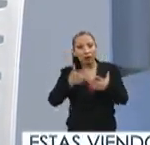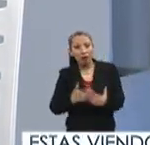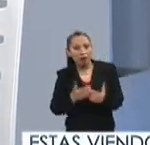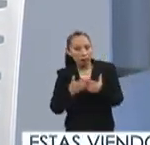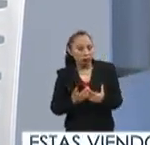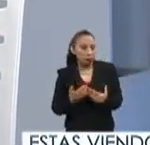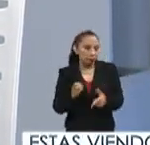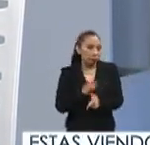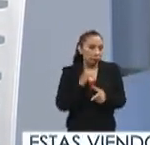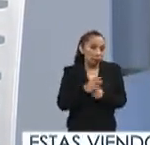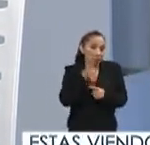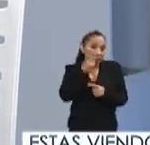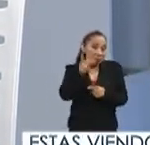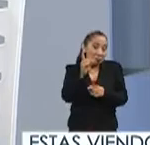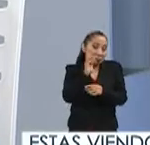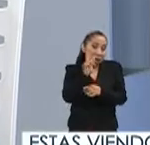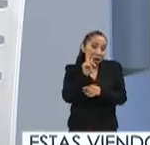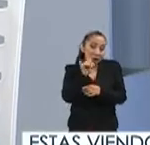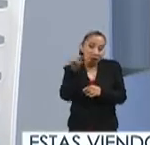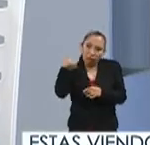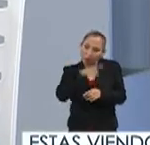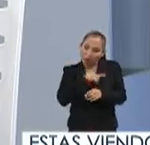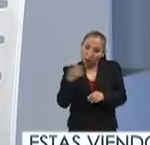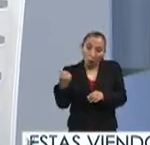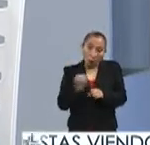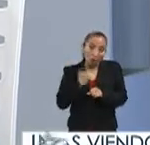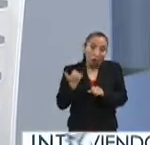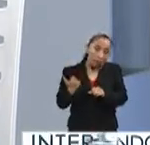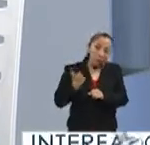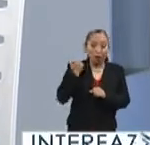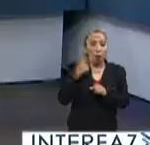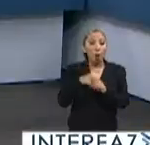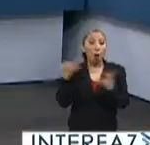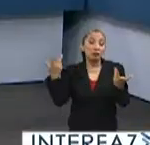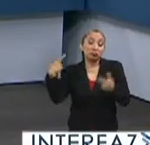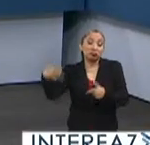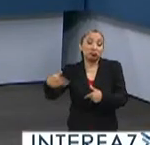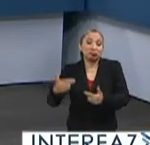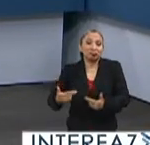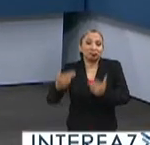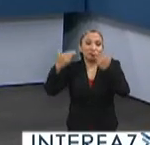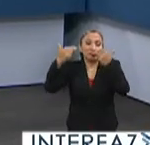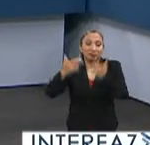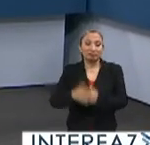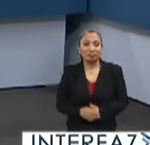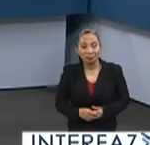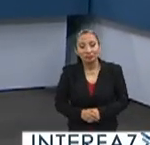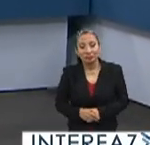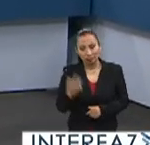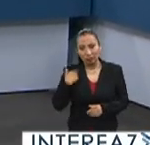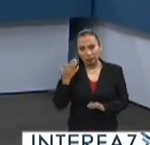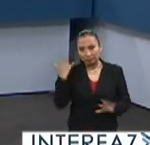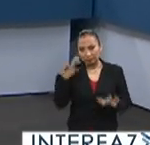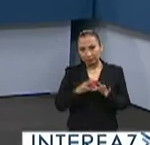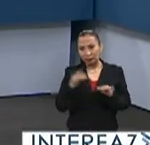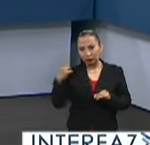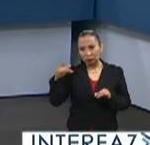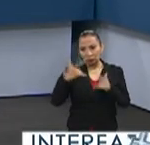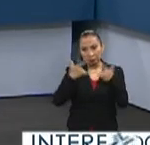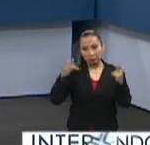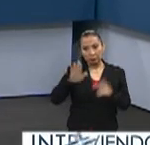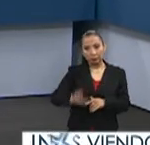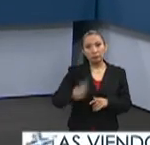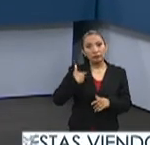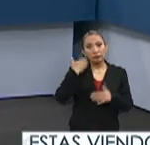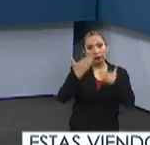tecnología. Entonces, pues como dice Pedro, hay que tomar las oportunidades y si no, crear nuestras propias oportunidades. Sí, me platicabas su caso muy